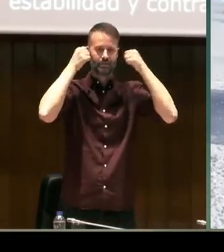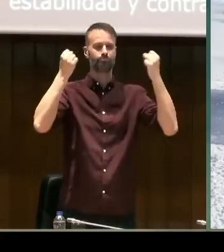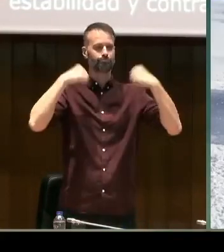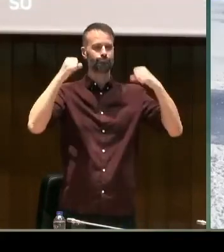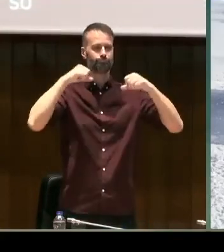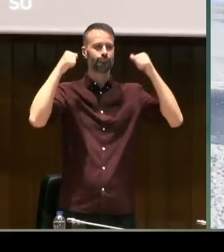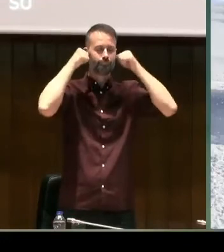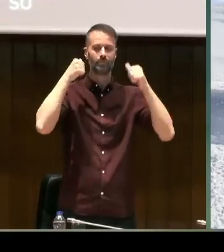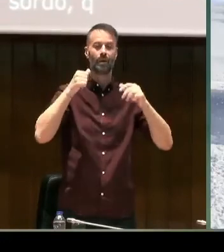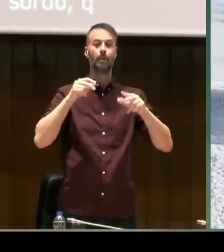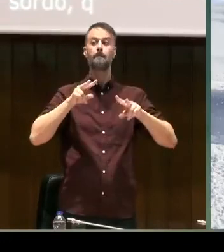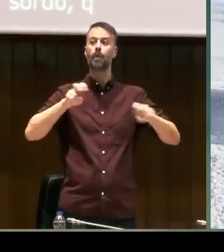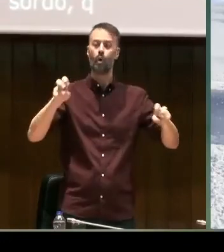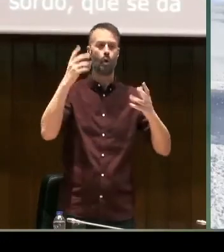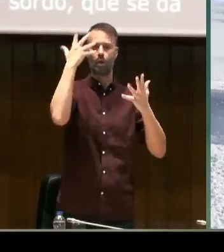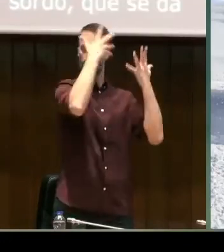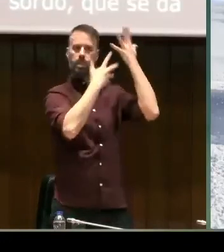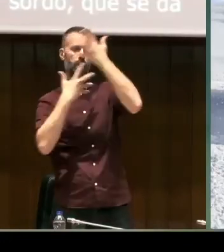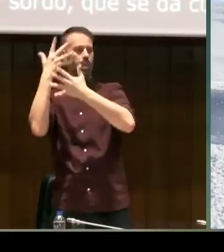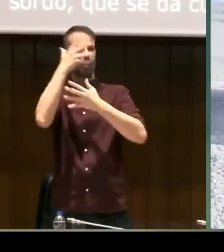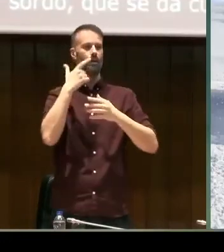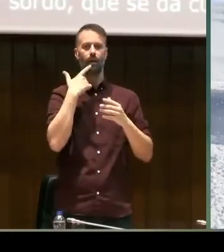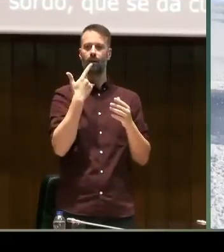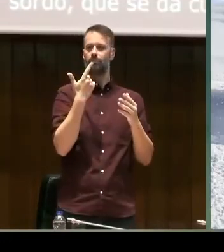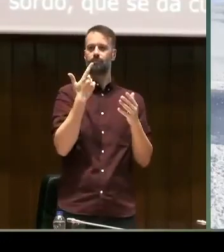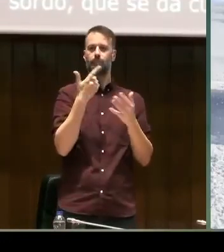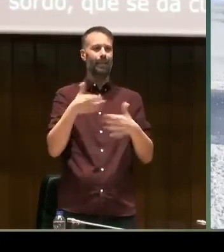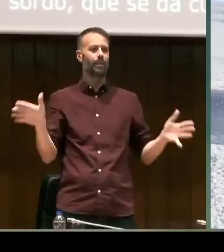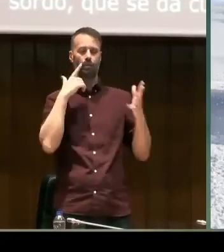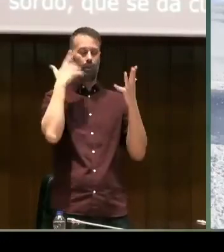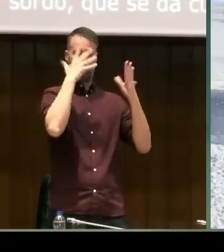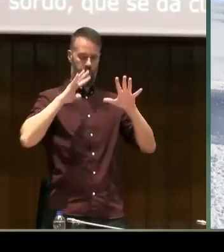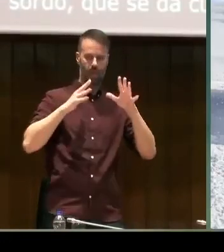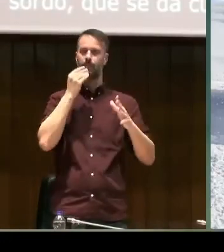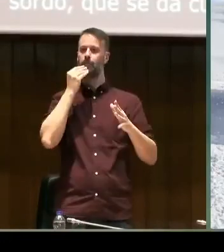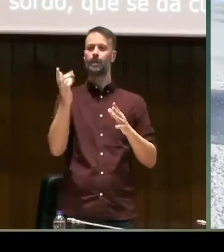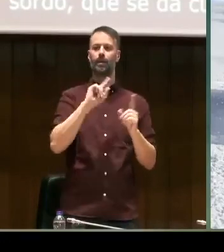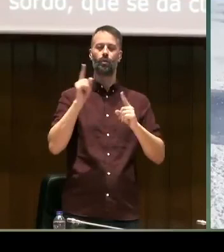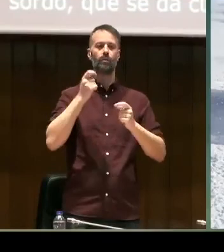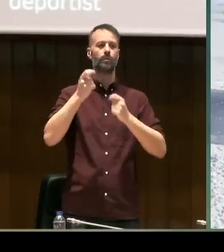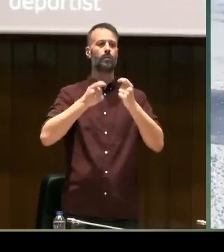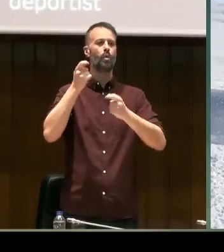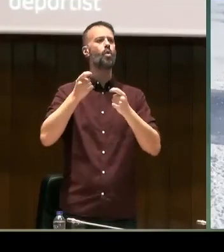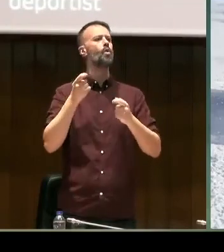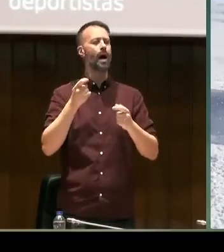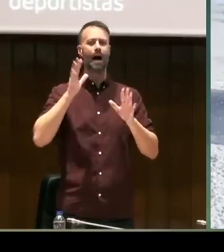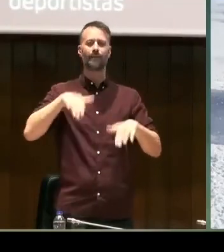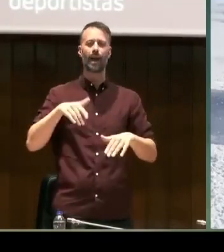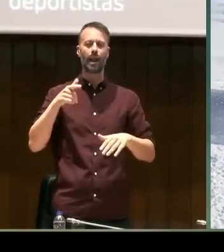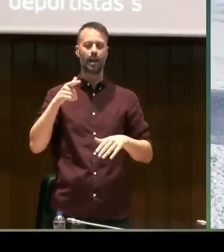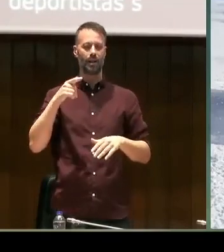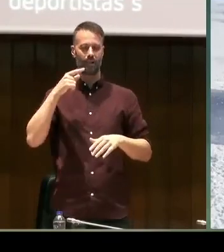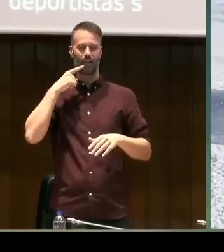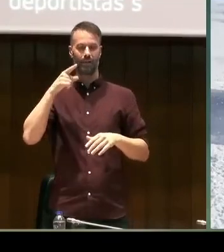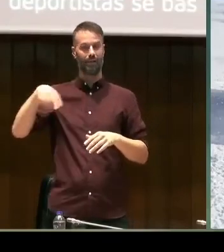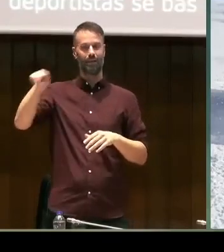lo que oyen, del roce de la nieve con la tabla. Entonces decide que usen tapones, para que no tengan esta